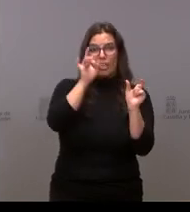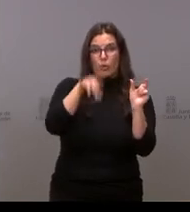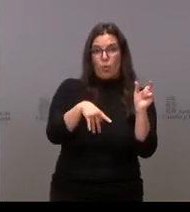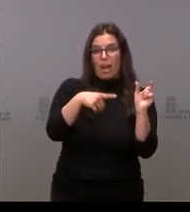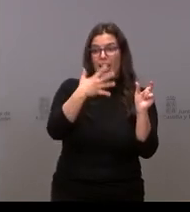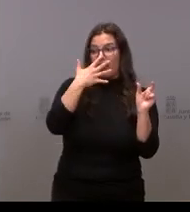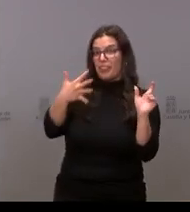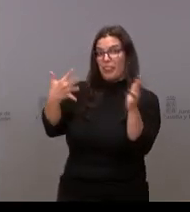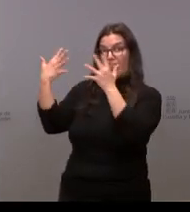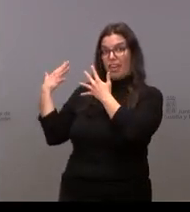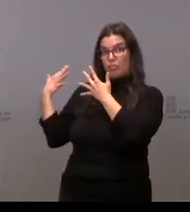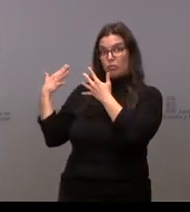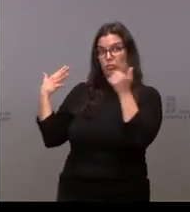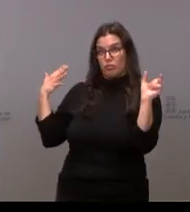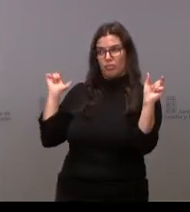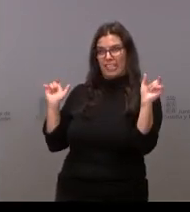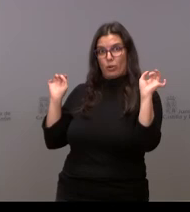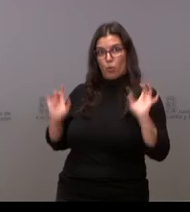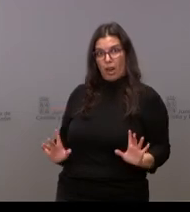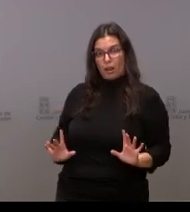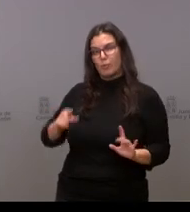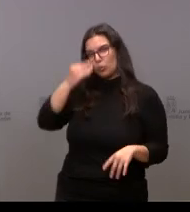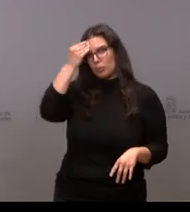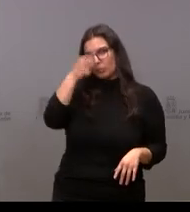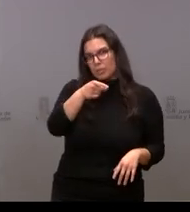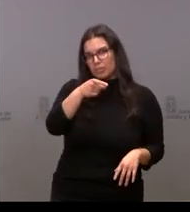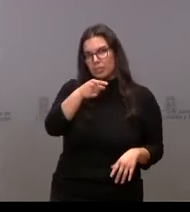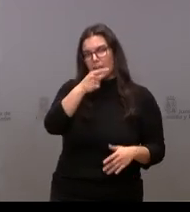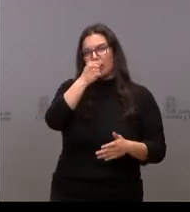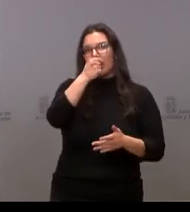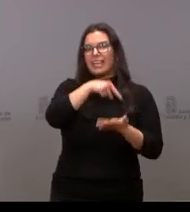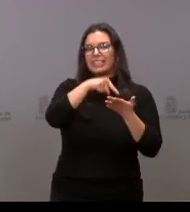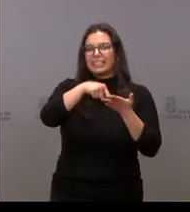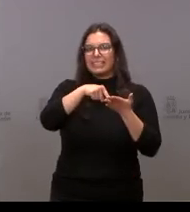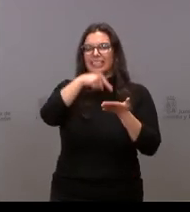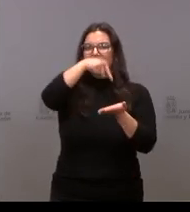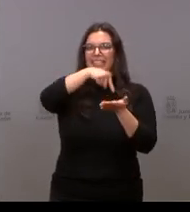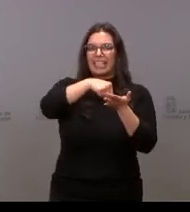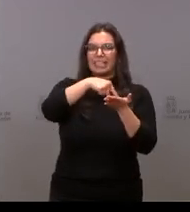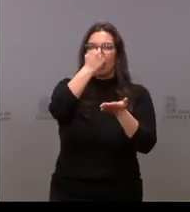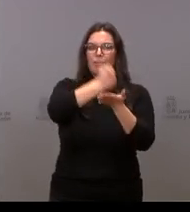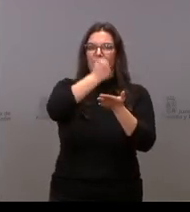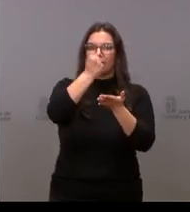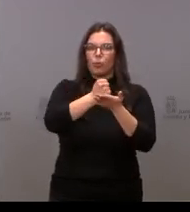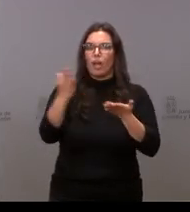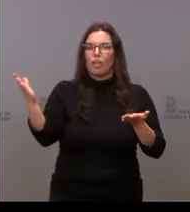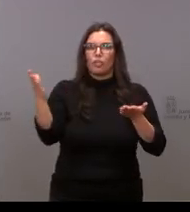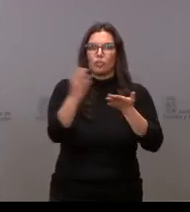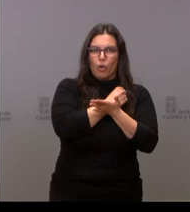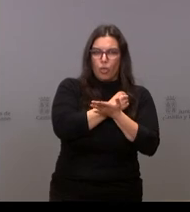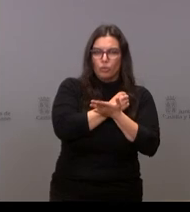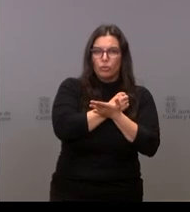2011-2012 pero yo quería preguntarle se está refiriendo a todas las tasas universitarias de todos los cursos o exclusivamente a la tasa